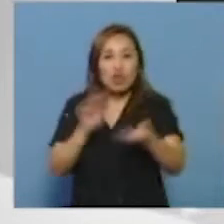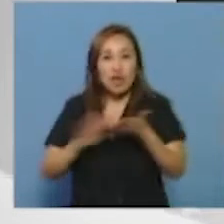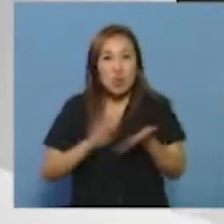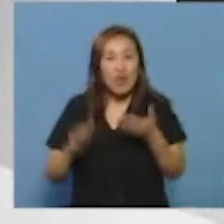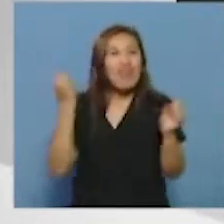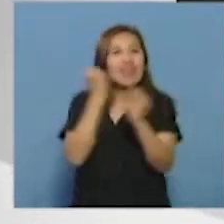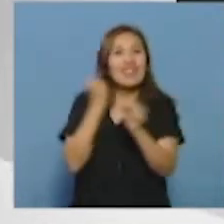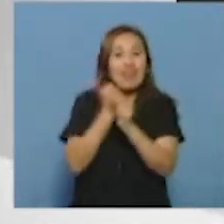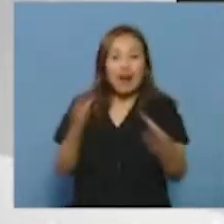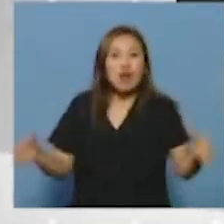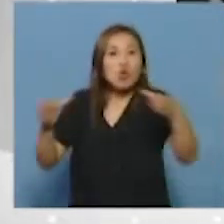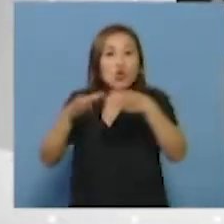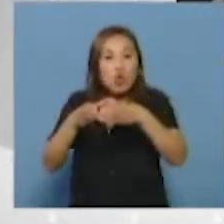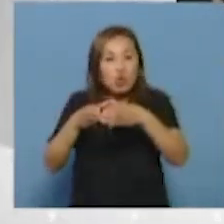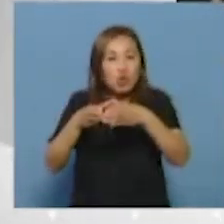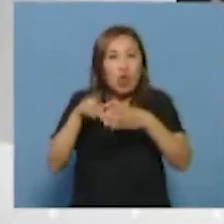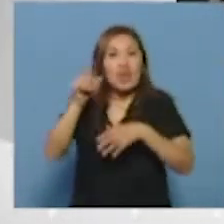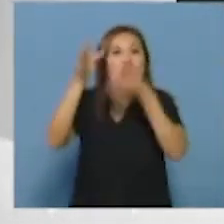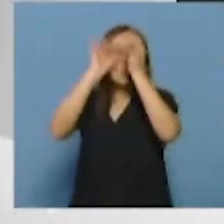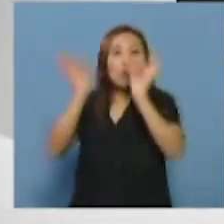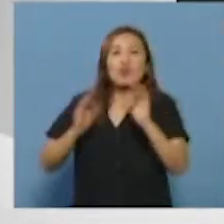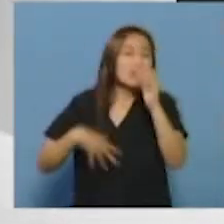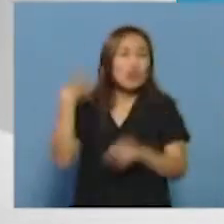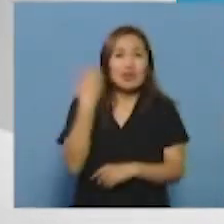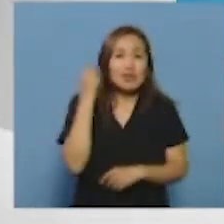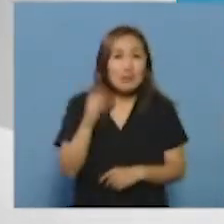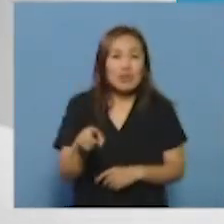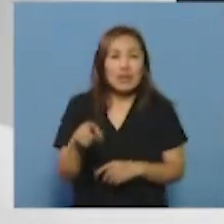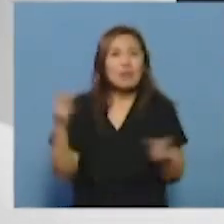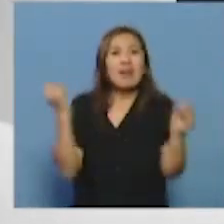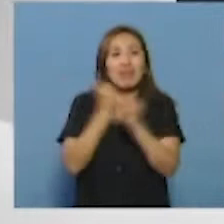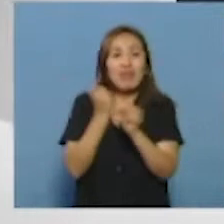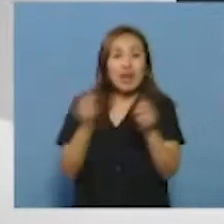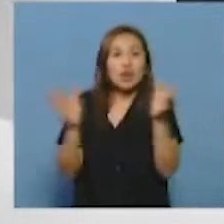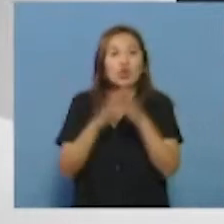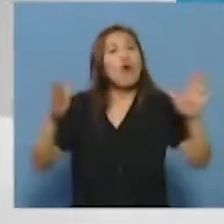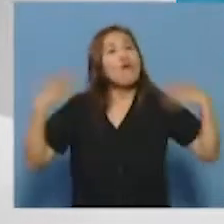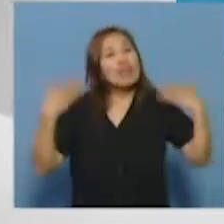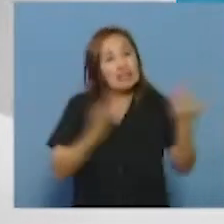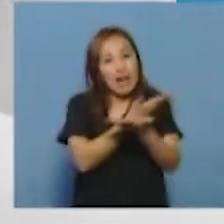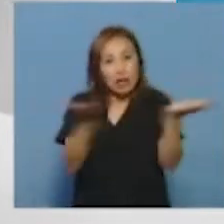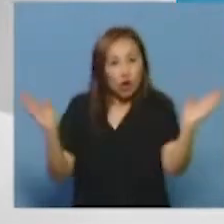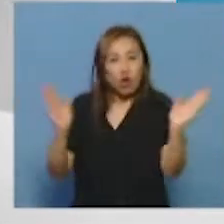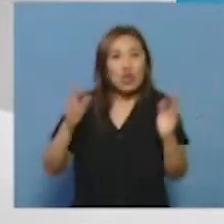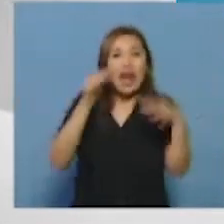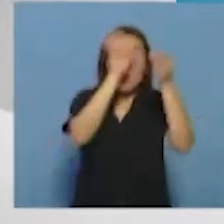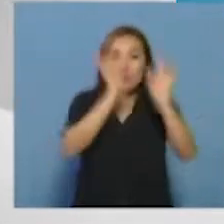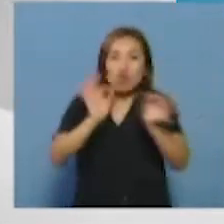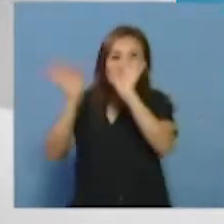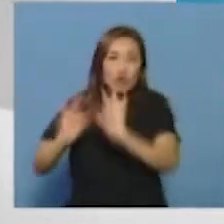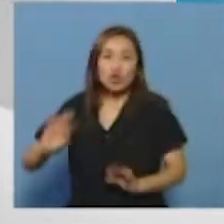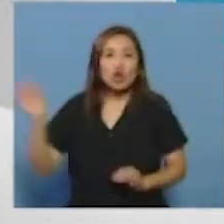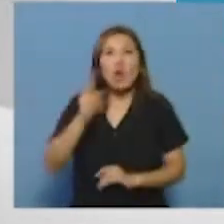de trabajar en equipo, que este proyecto es tan importante para eso, ¿no? Los felicito a todos los finalistas de los proyectos, también a